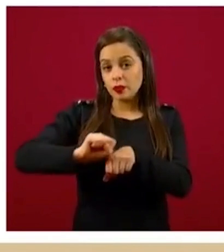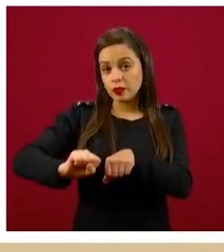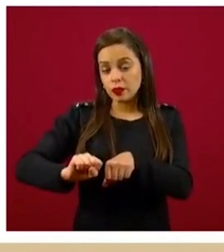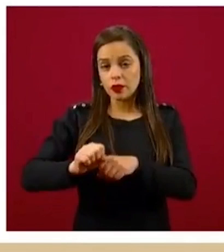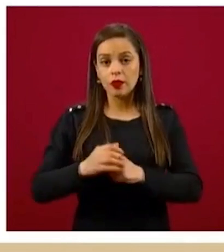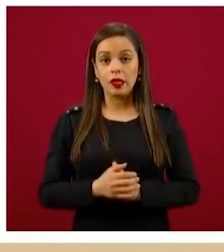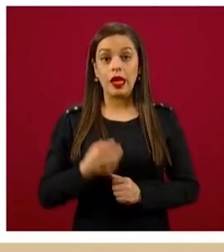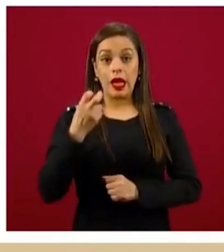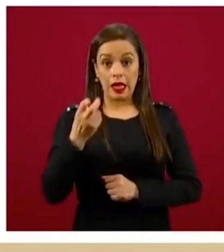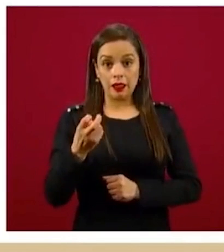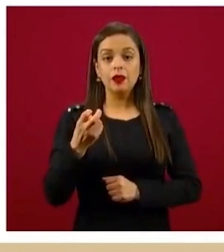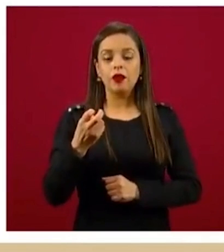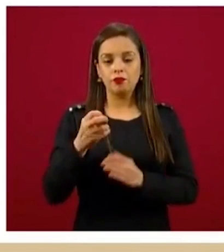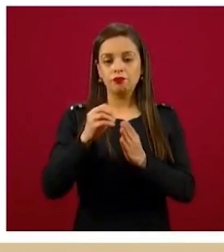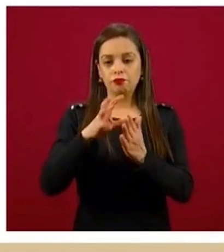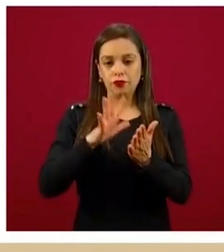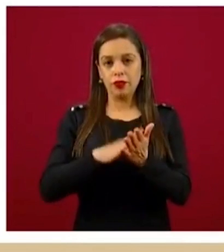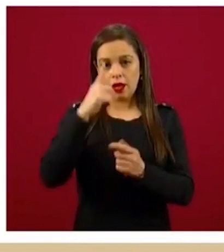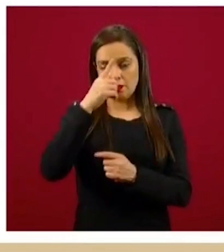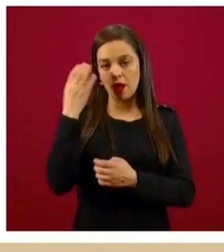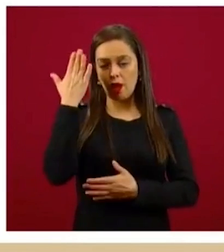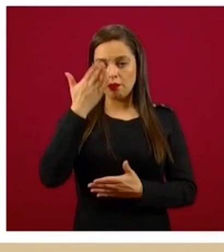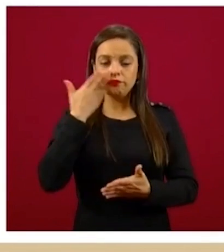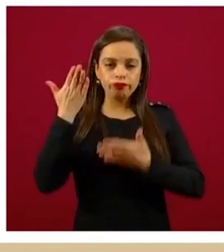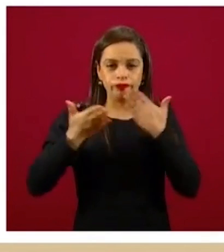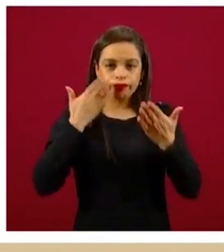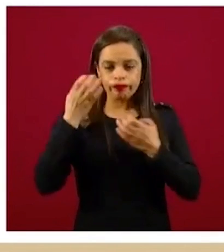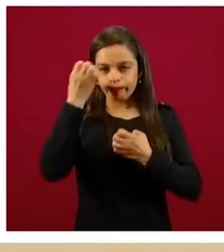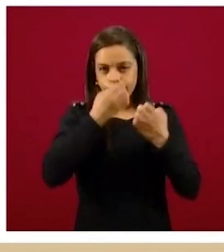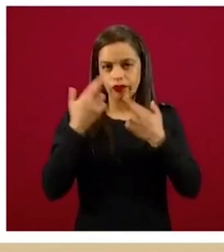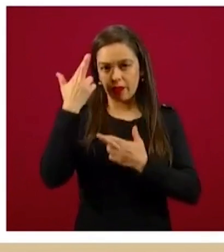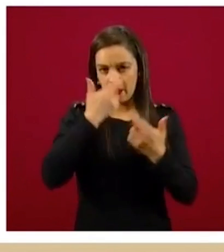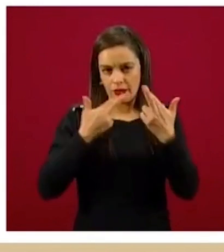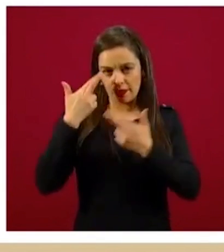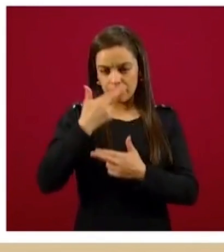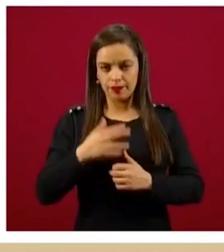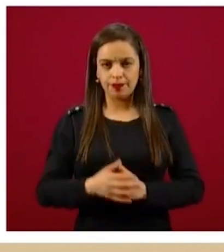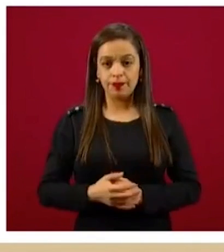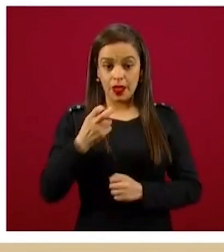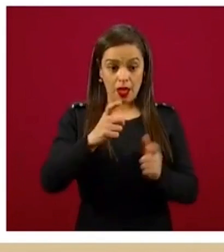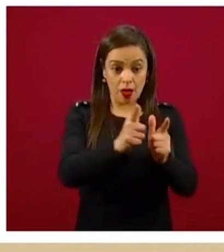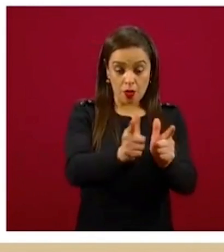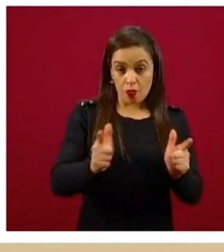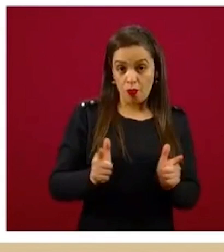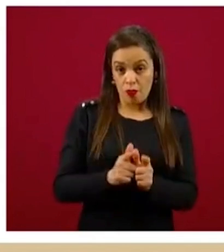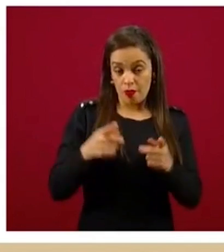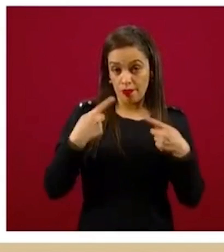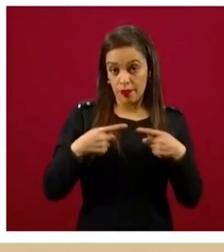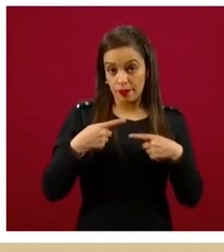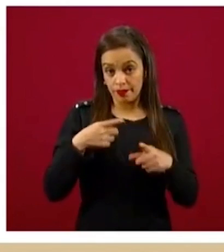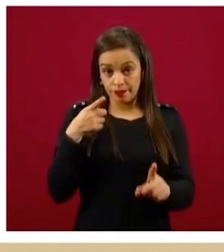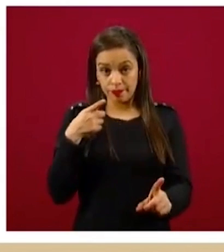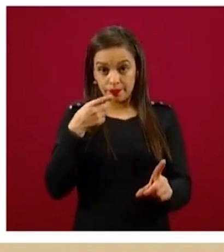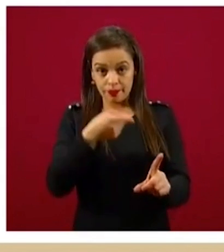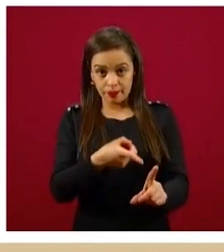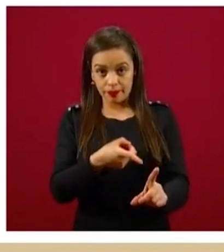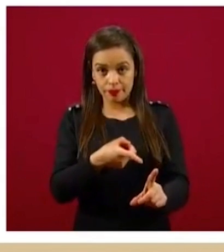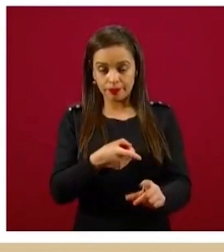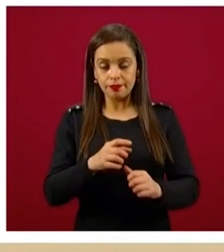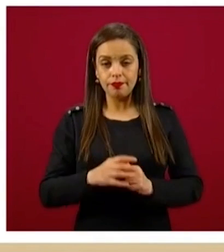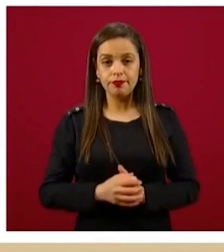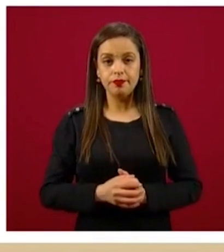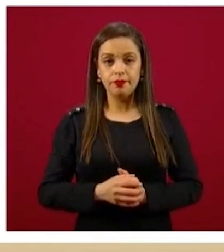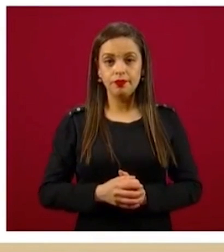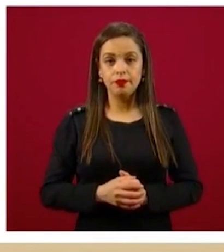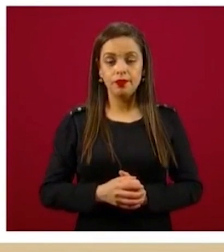fueron ingresadas a protocolo de estudio y precisamente de este grupo de personas en las cuales se obtuvo una